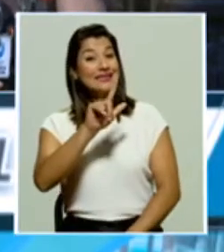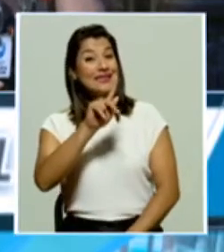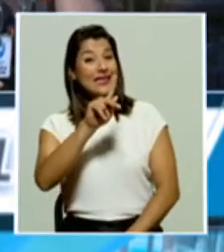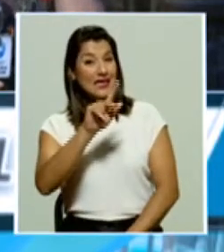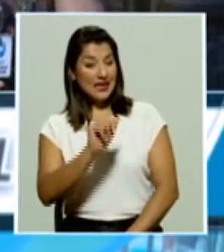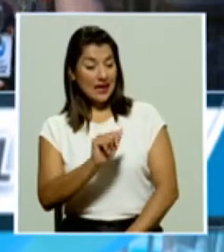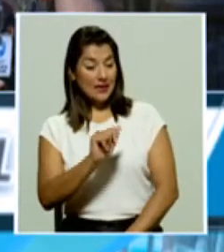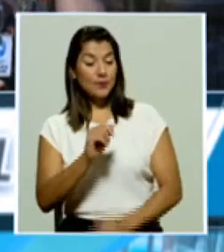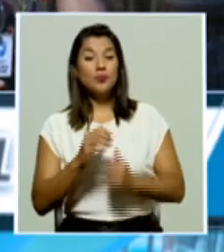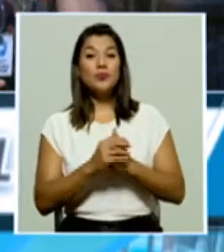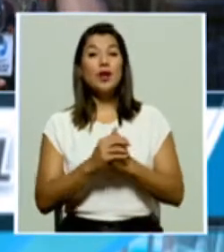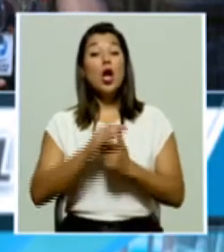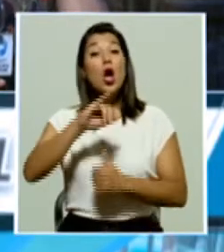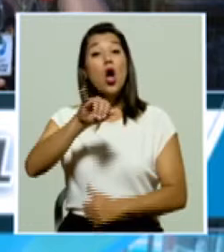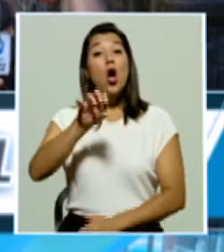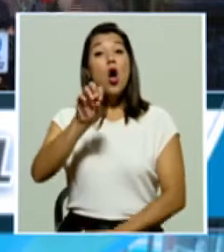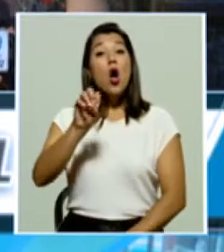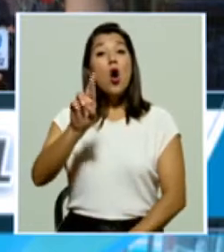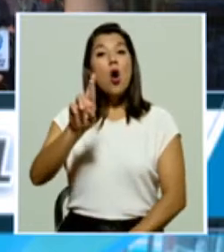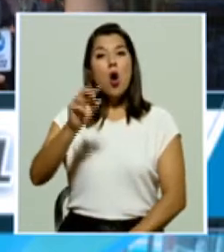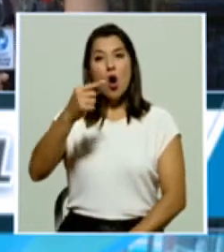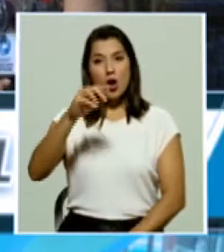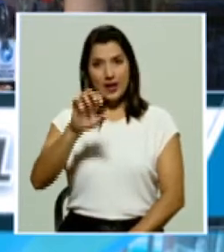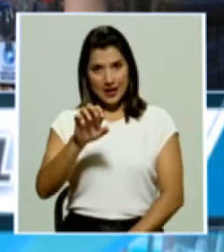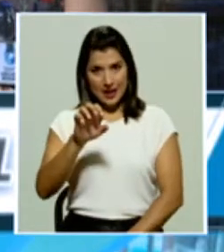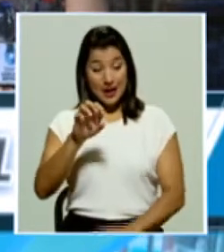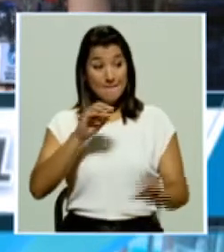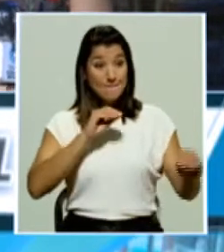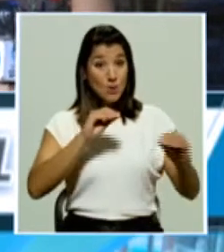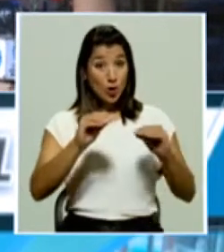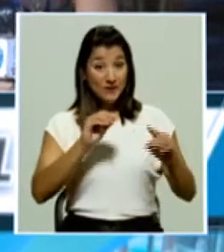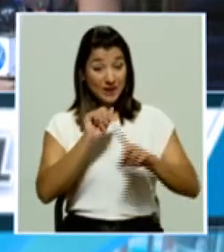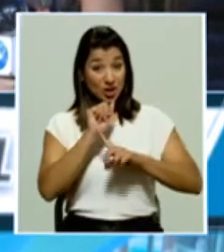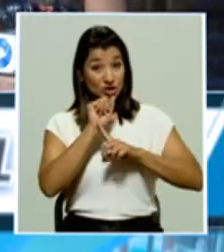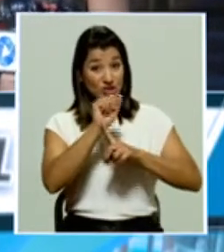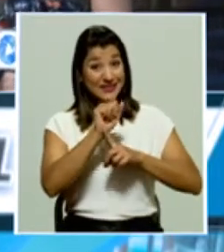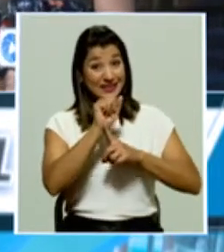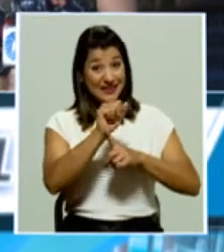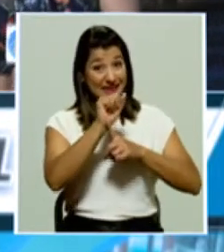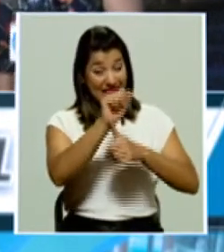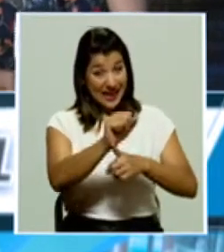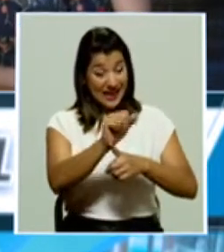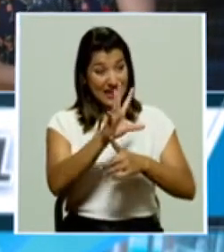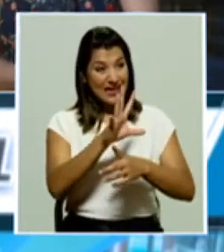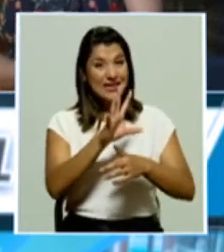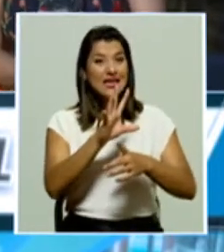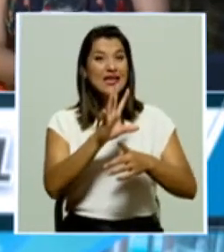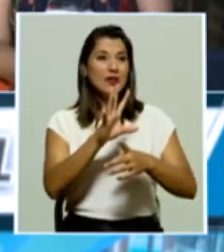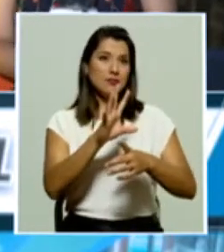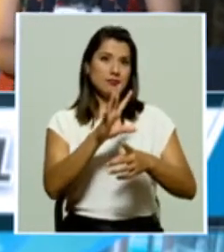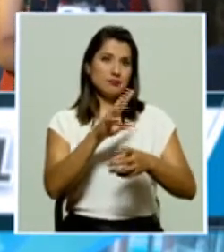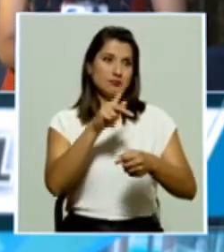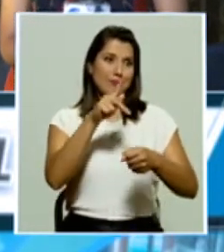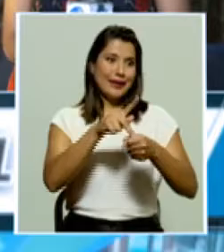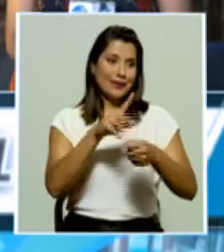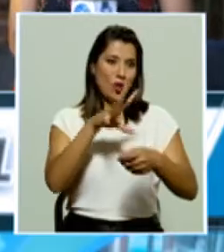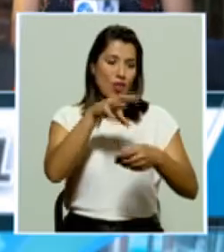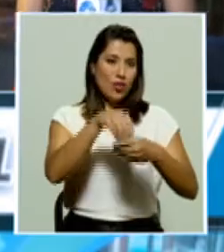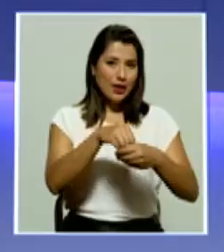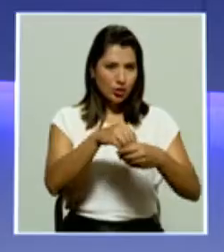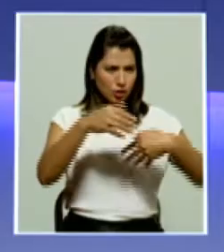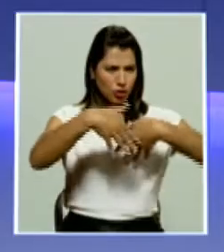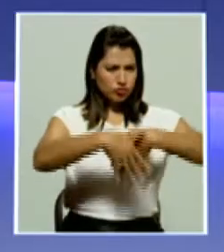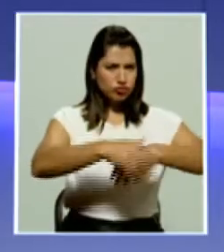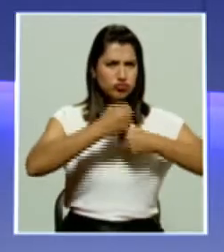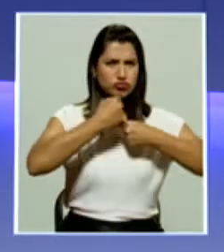el movimiento sindical fue parte de las protestas y bloqueos. ¿Cuáles fueron los